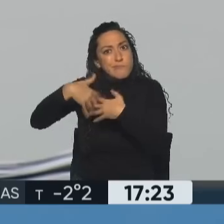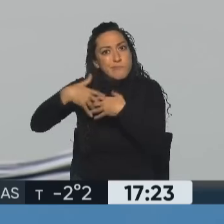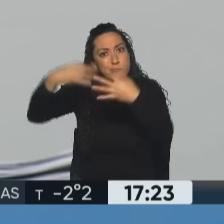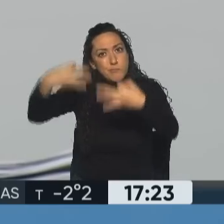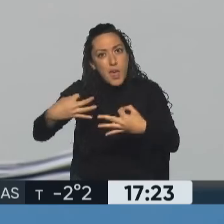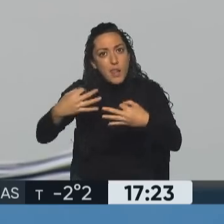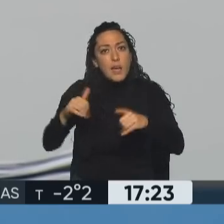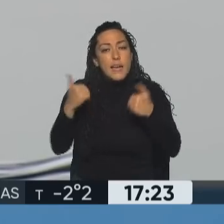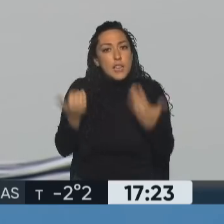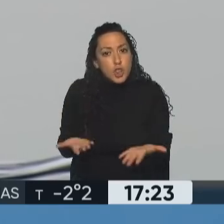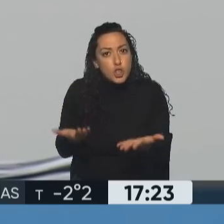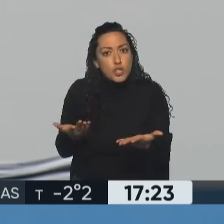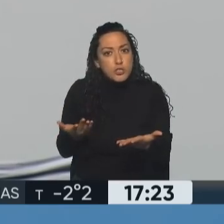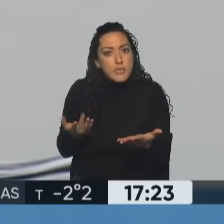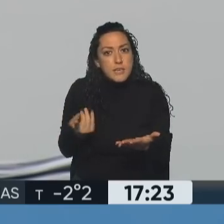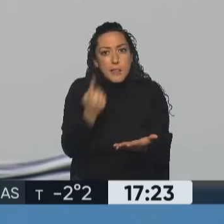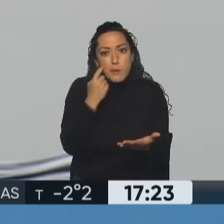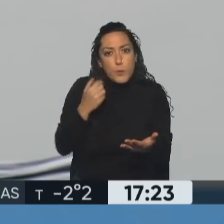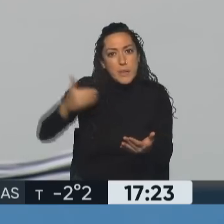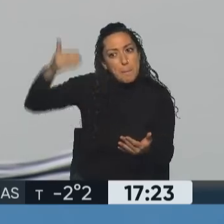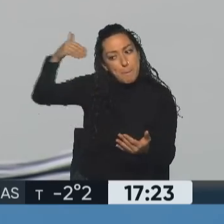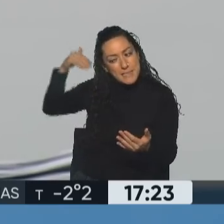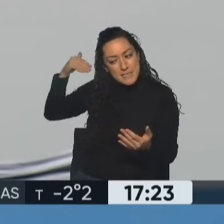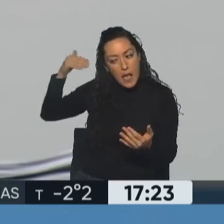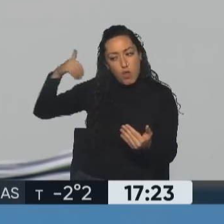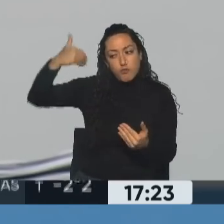Y entonces, atisbando lo que fue y lo